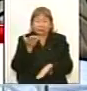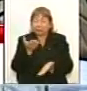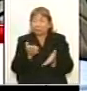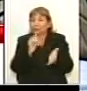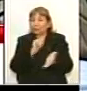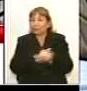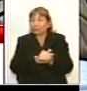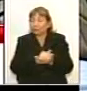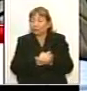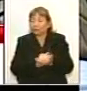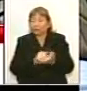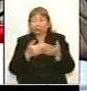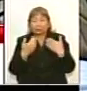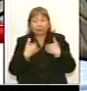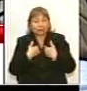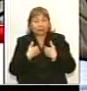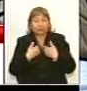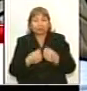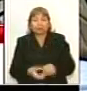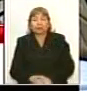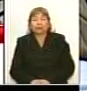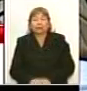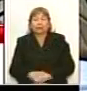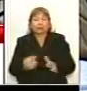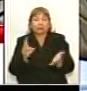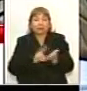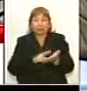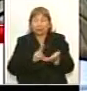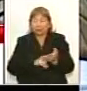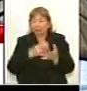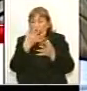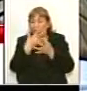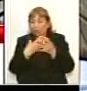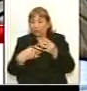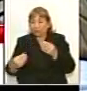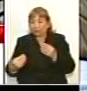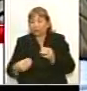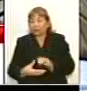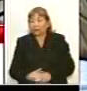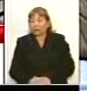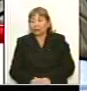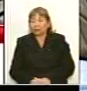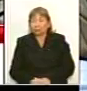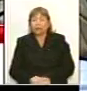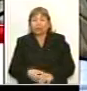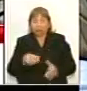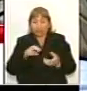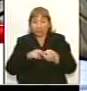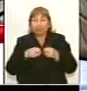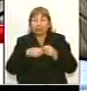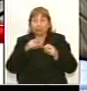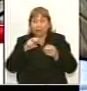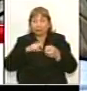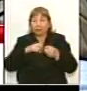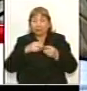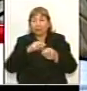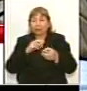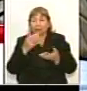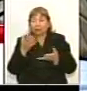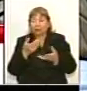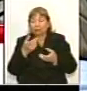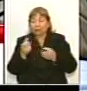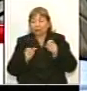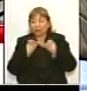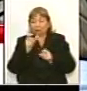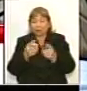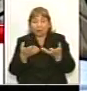que se hubiese tenido los fondos del Seguro Social, no hubiesen desaparecido. Ese es el problema principal de la gente que